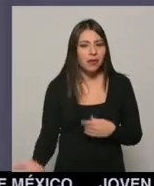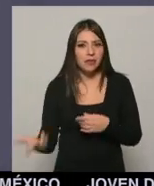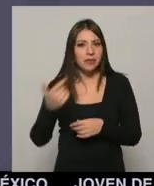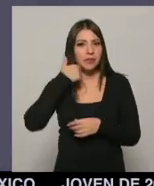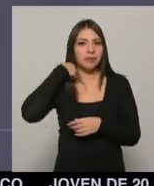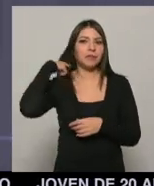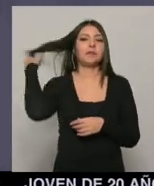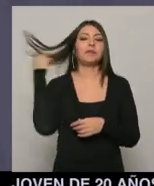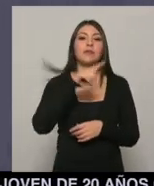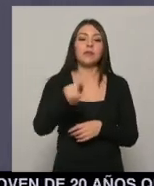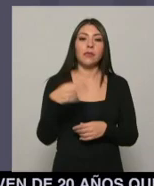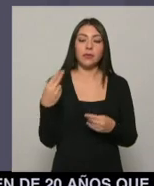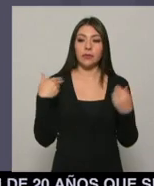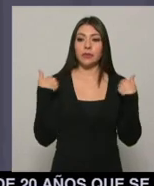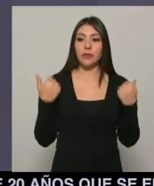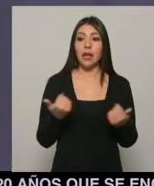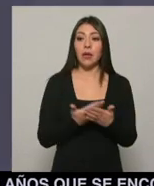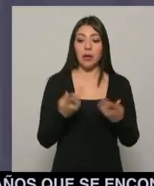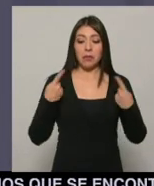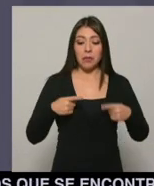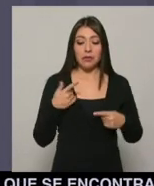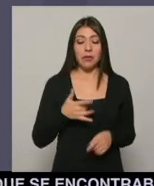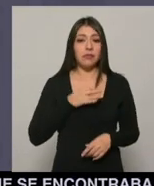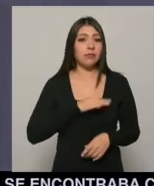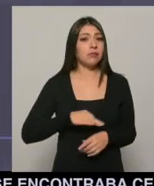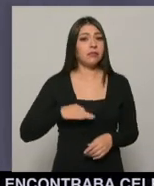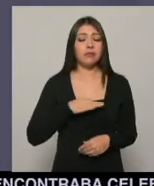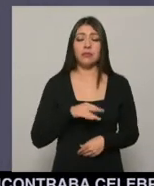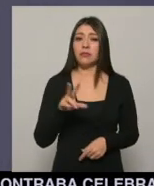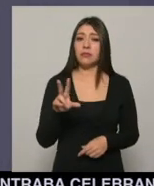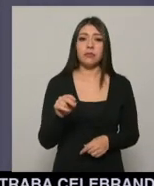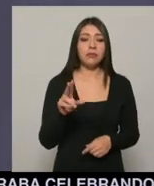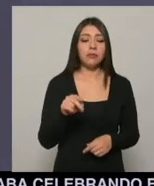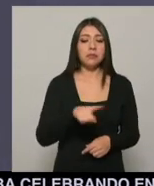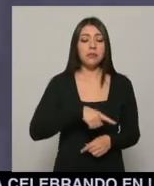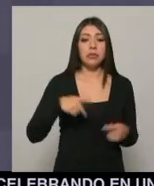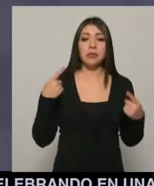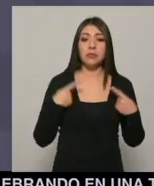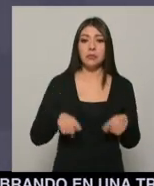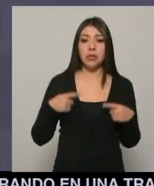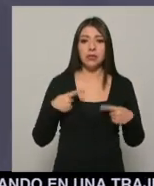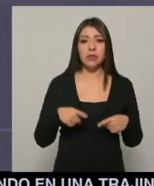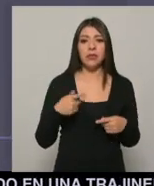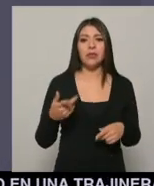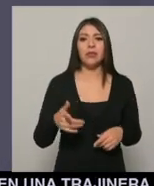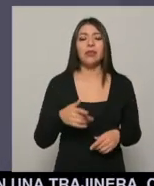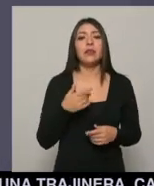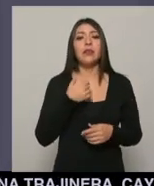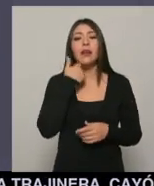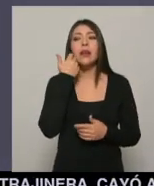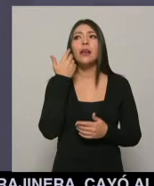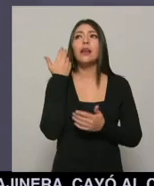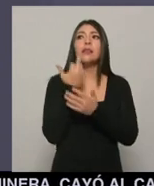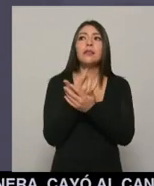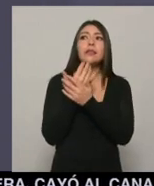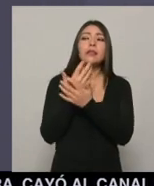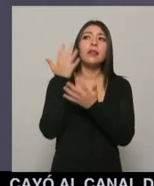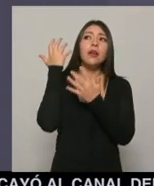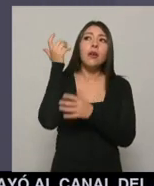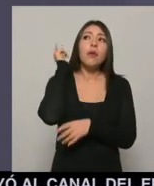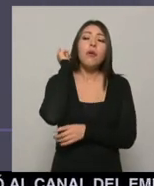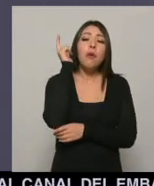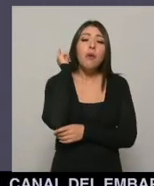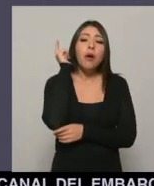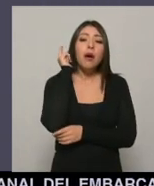que dejarlo muy claro, la gente no está feliz, la gente está, y hay que reconocerlo, ahí sí lo hago, está esperanzada de que el voto que le